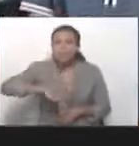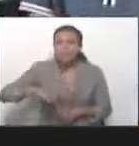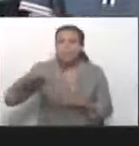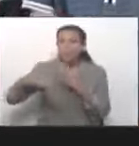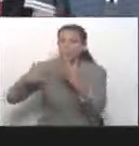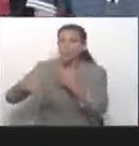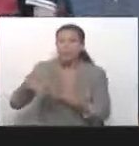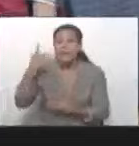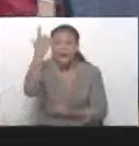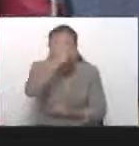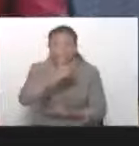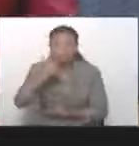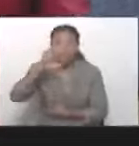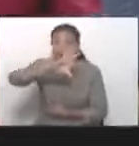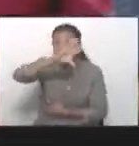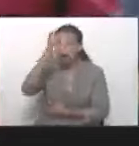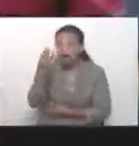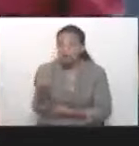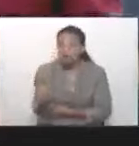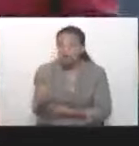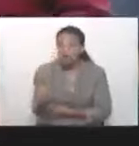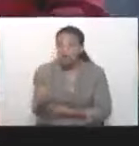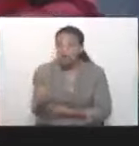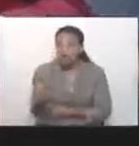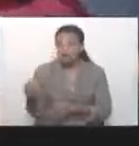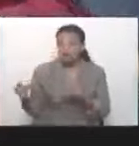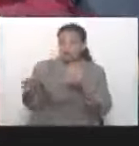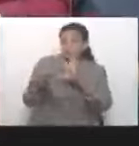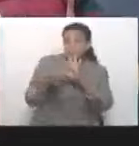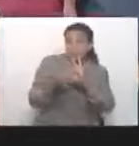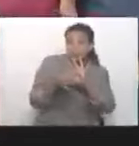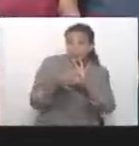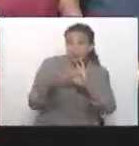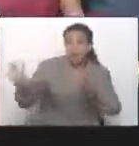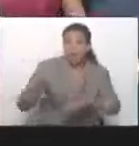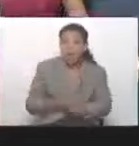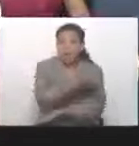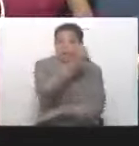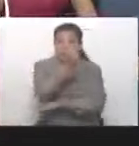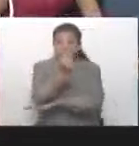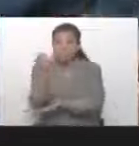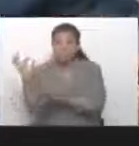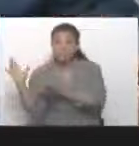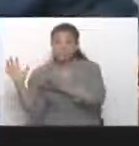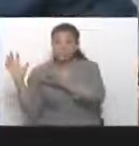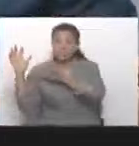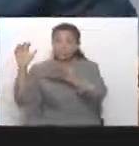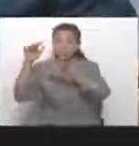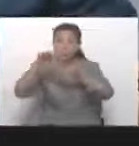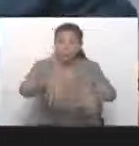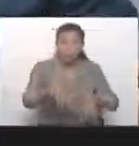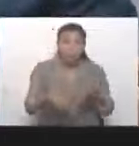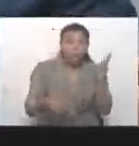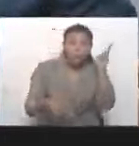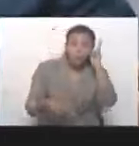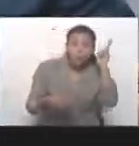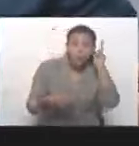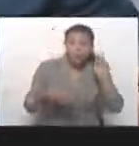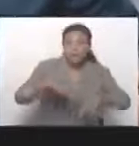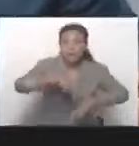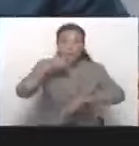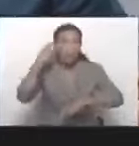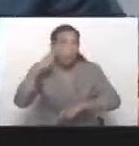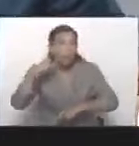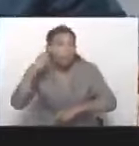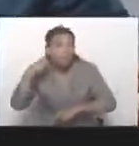descendencia africana, esos golpes africanos. Recordemos que la gaita es una fusión, ¿no? de los ritmos españoles, los negros